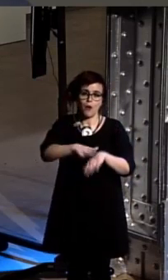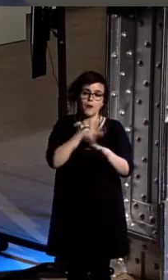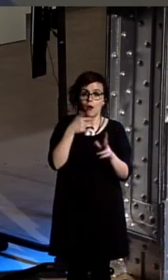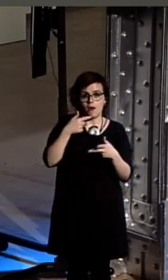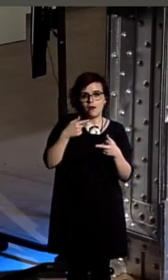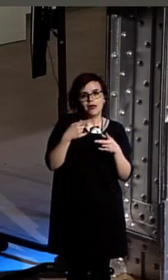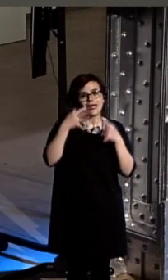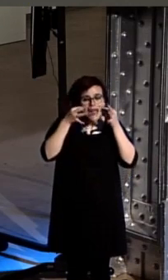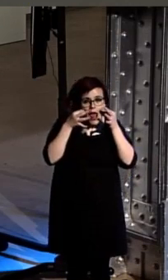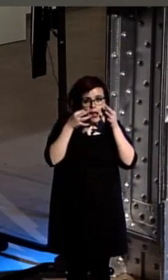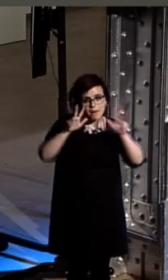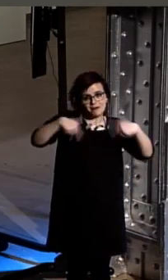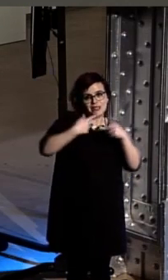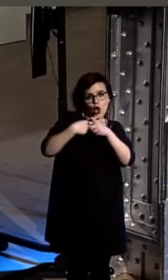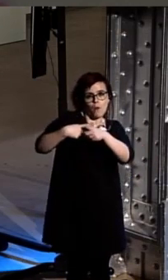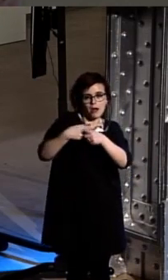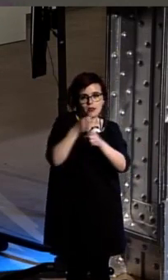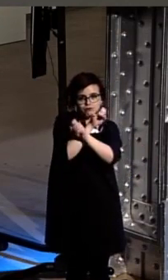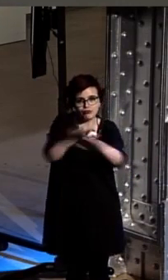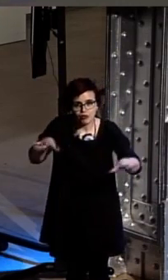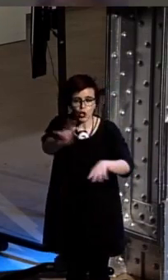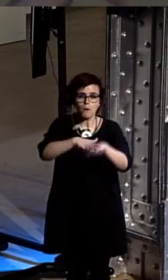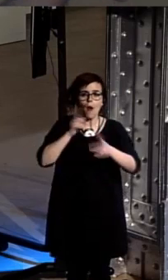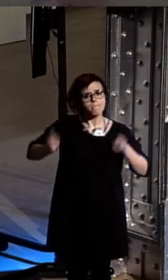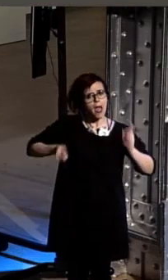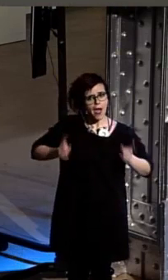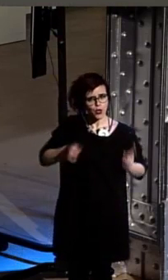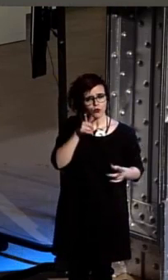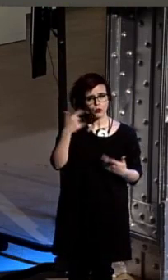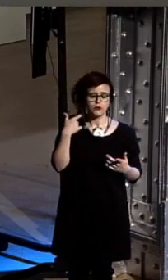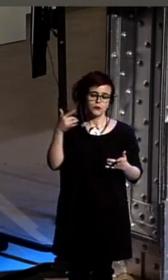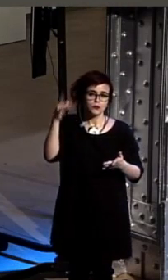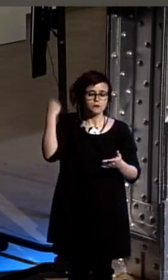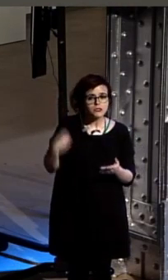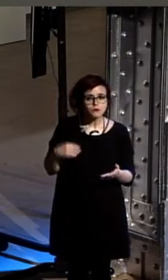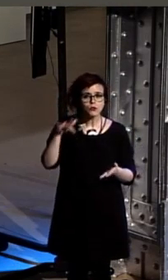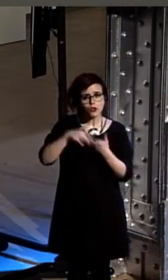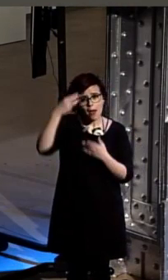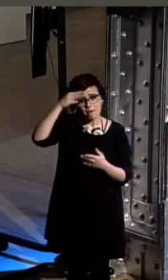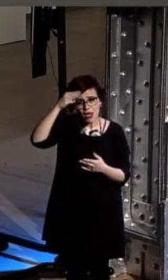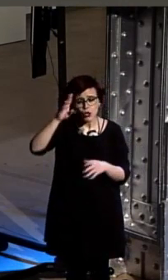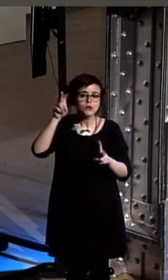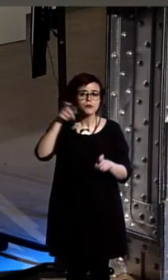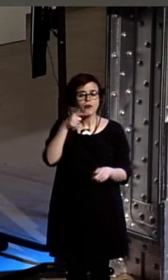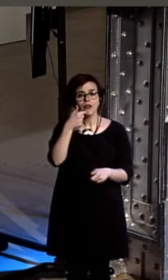dejaron que compartiera porque creó bastantes problemas en México, pero hay una empresa que utilizó codificación facial